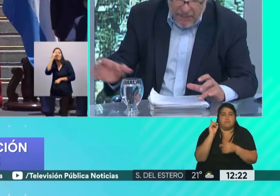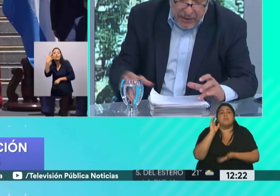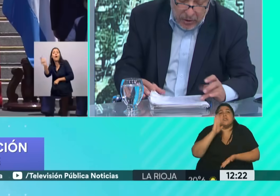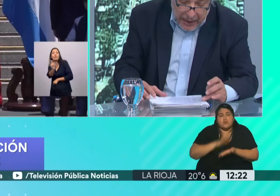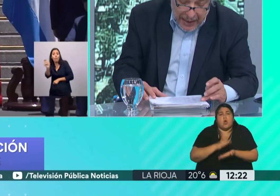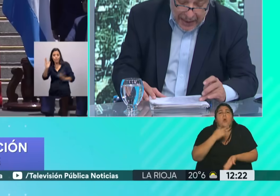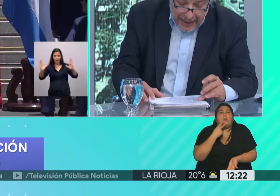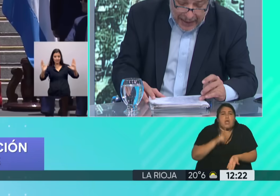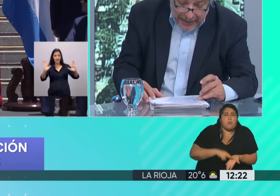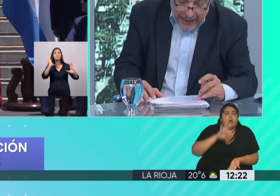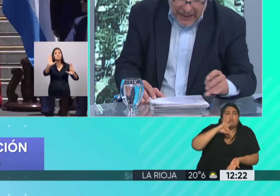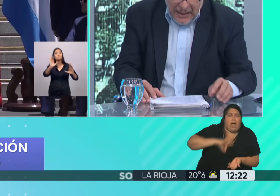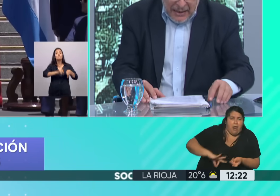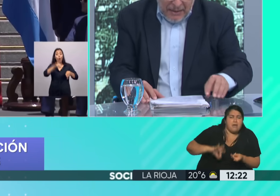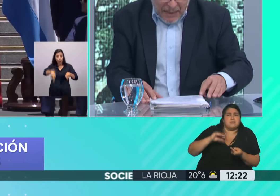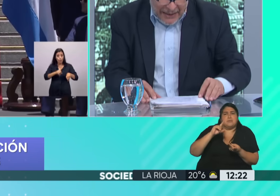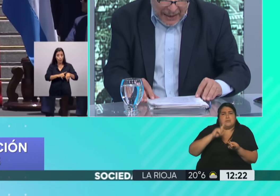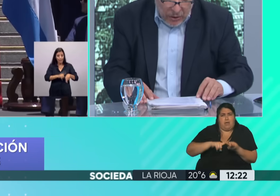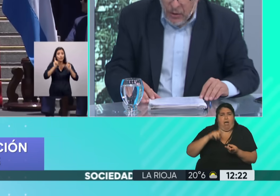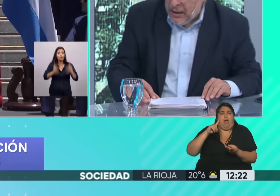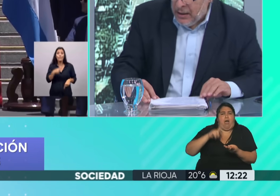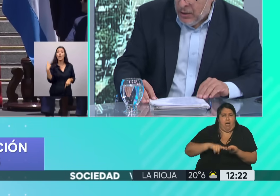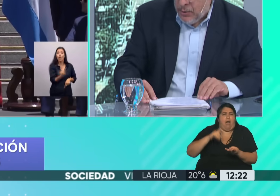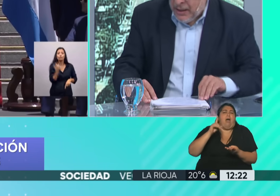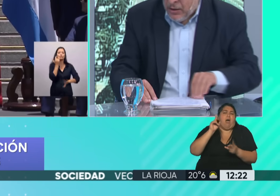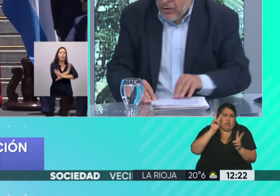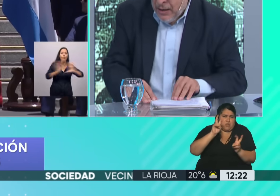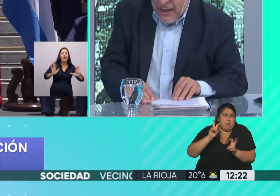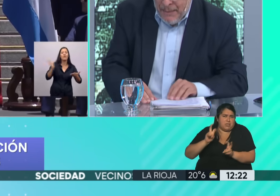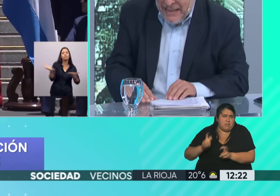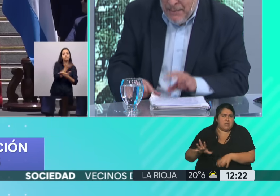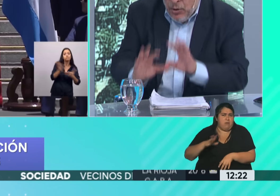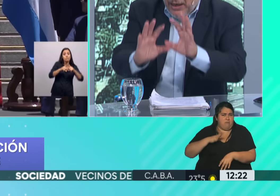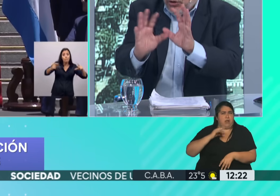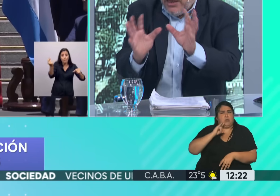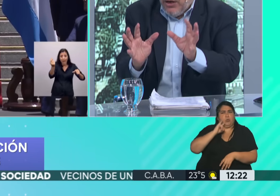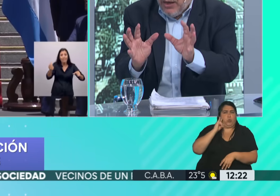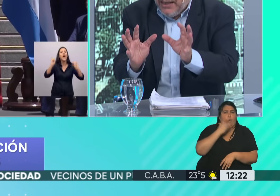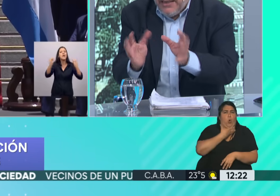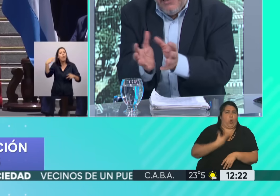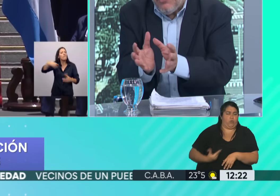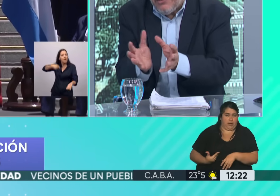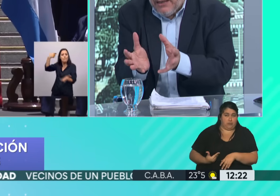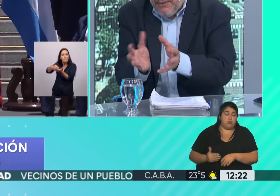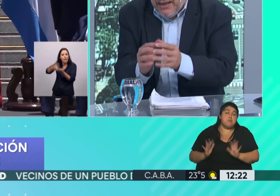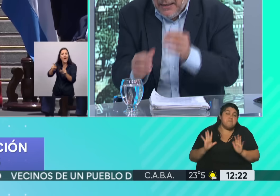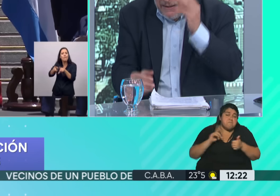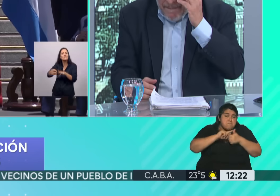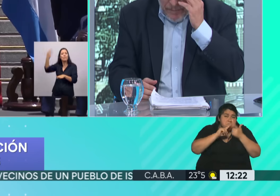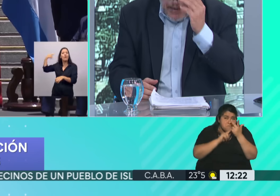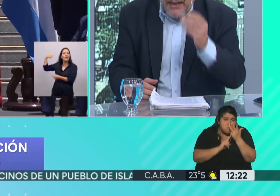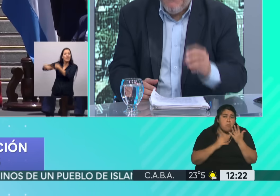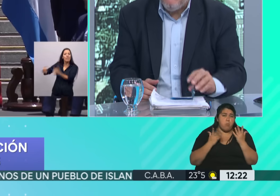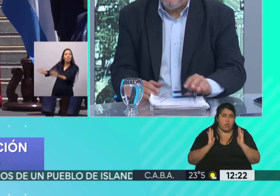y otros aspectos que están este planteando el gobierno en principio estos serían los grandes ejes bueno está el tema de